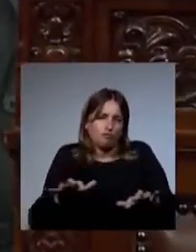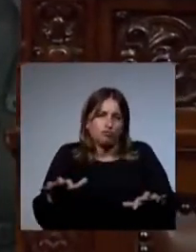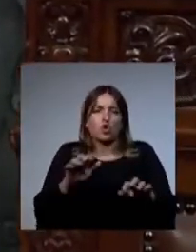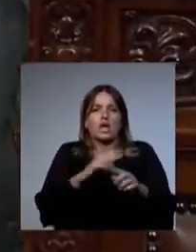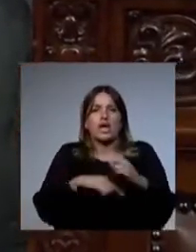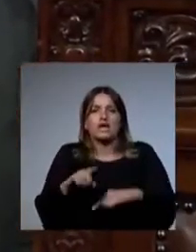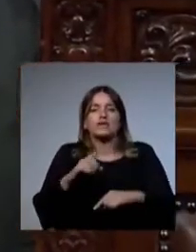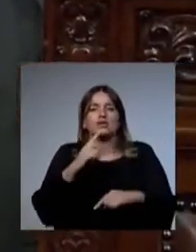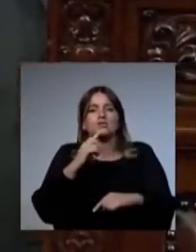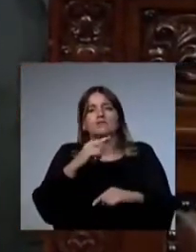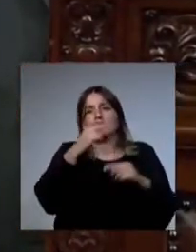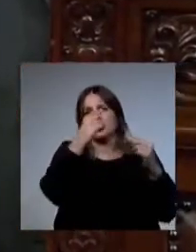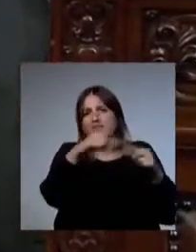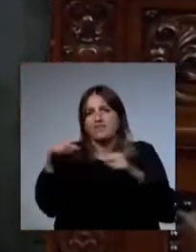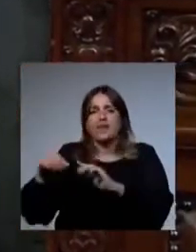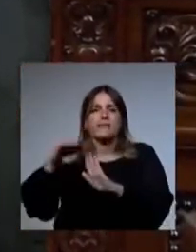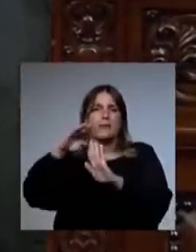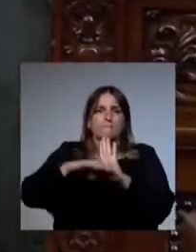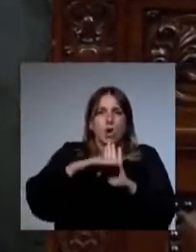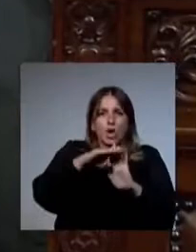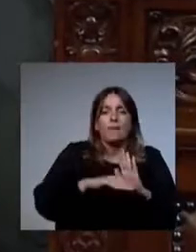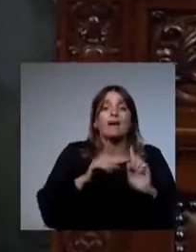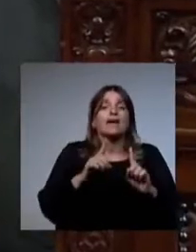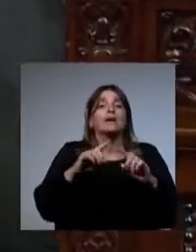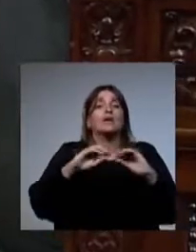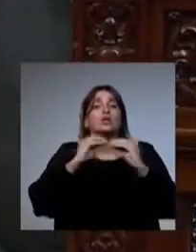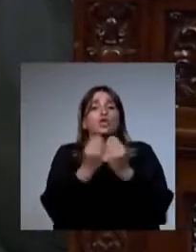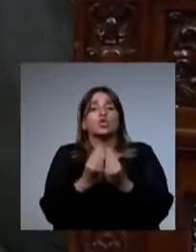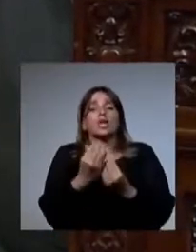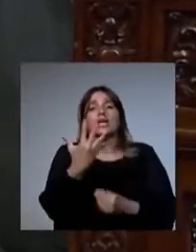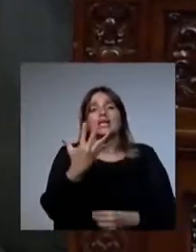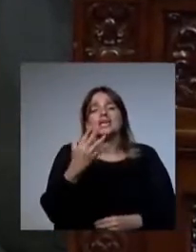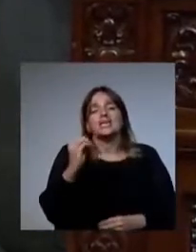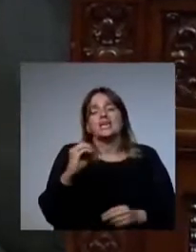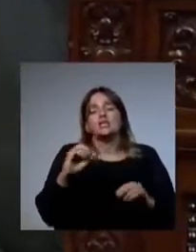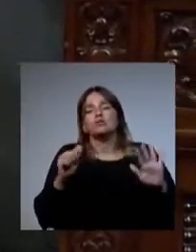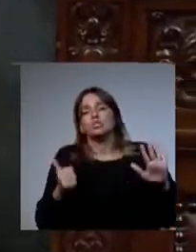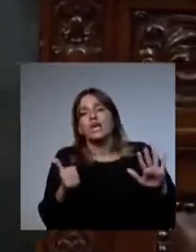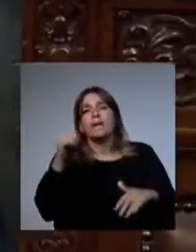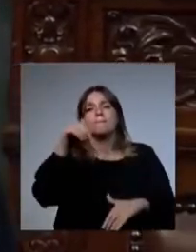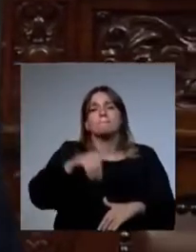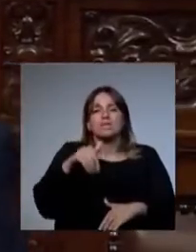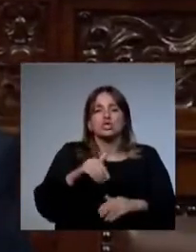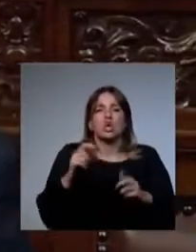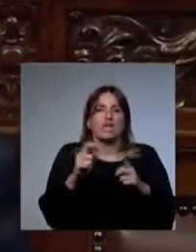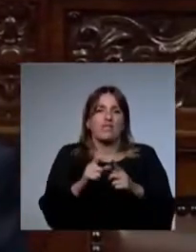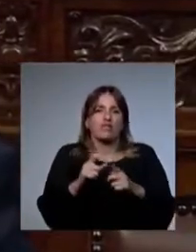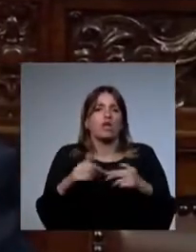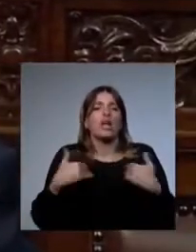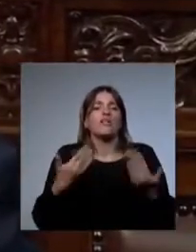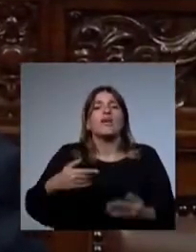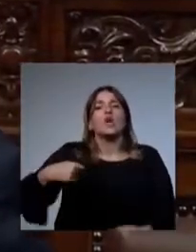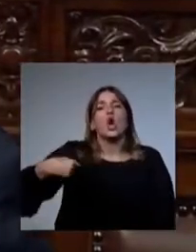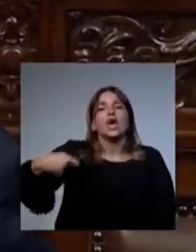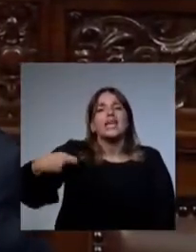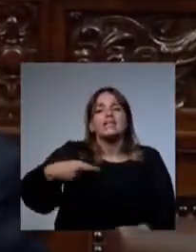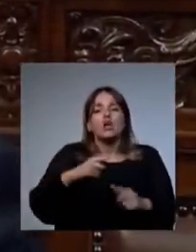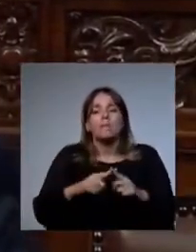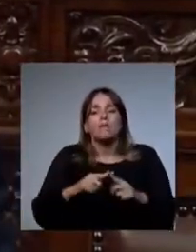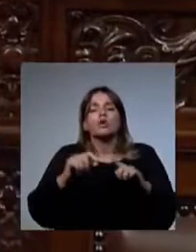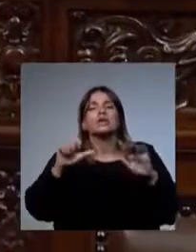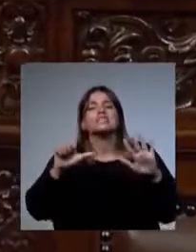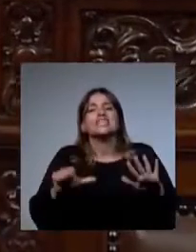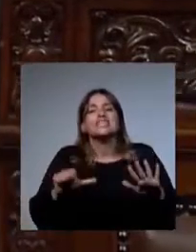Plus. Se garantizaron 506 millones de dólares y se otorgaron créditos por